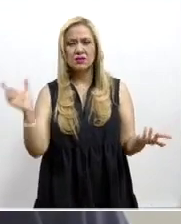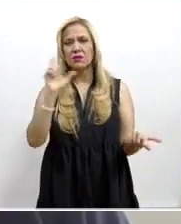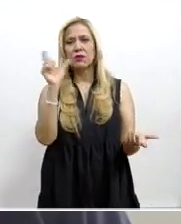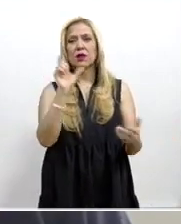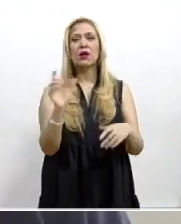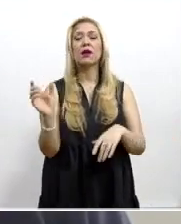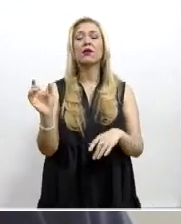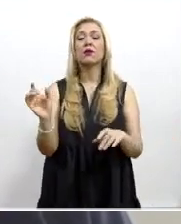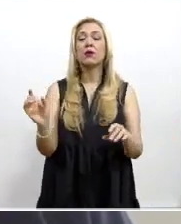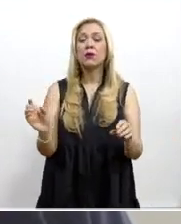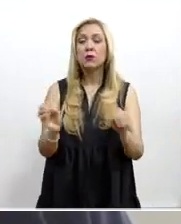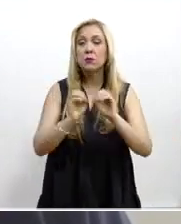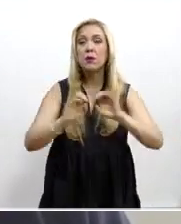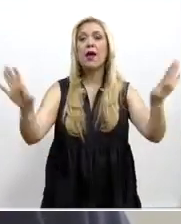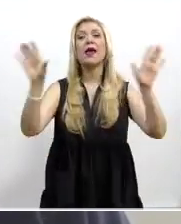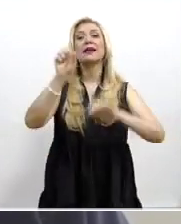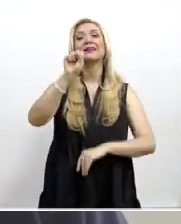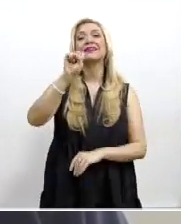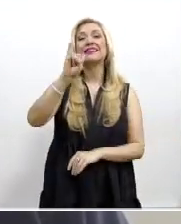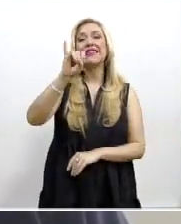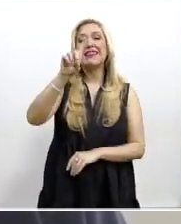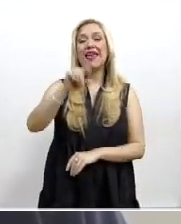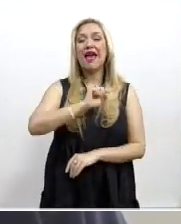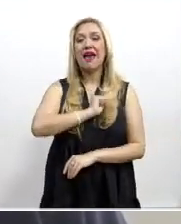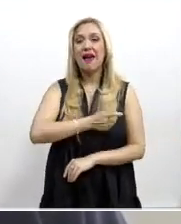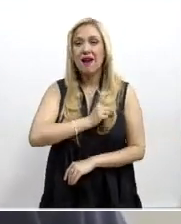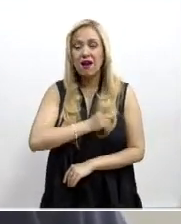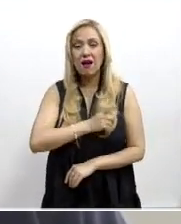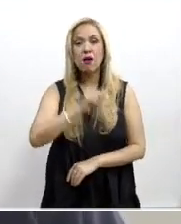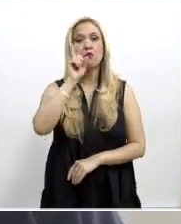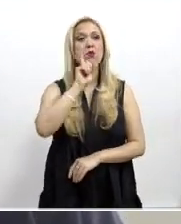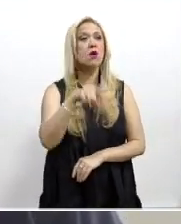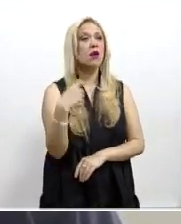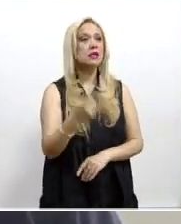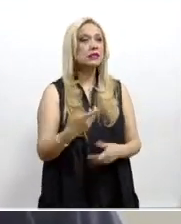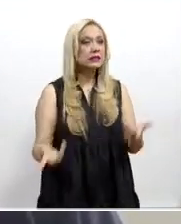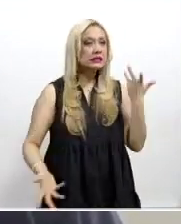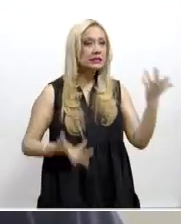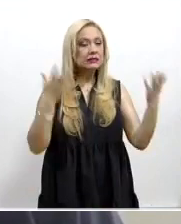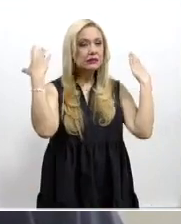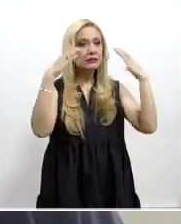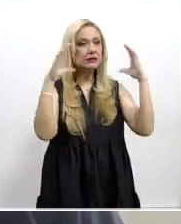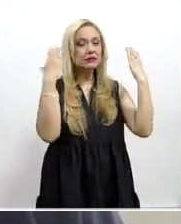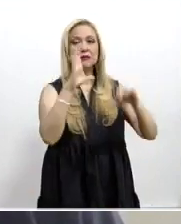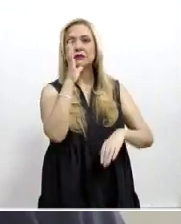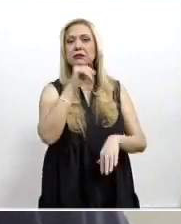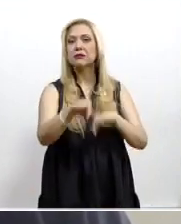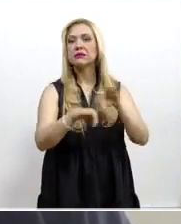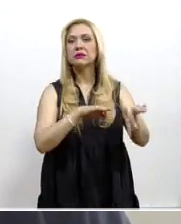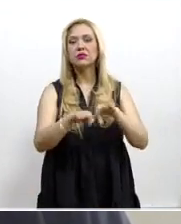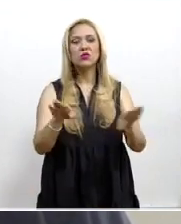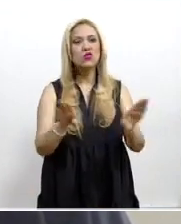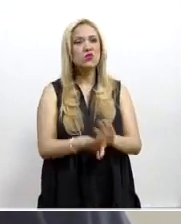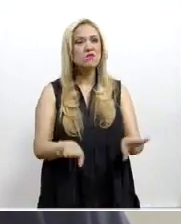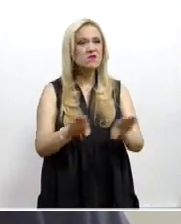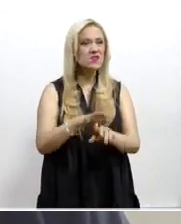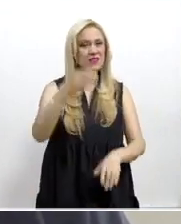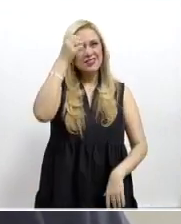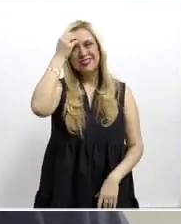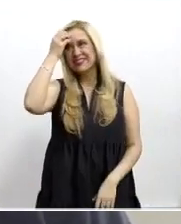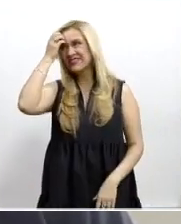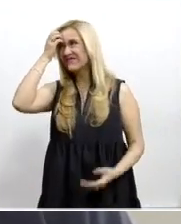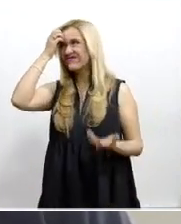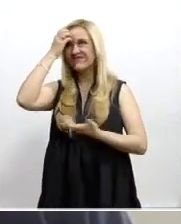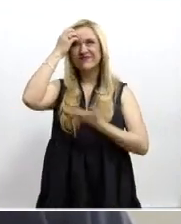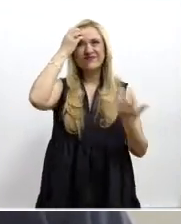del SIDA y que se bajaron muchos recursos para que las mujeres en situación de prostitución pudieran reunirse y hacer acciones